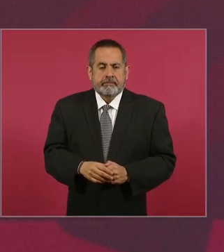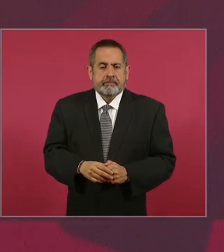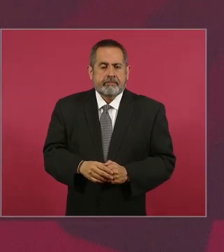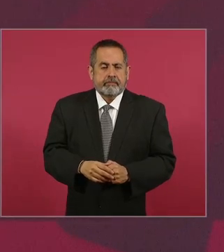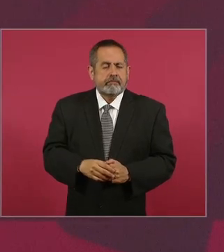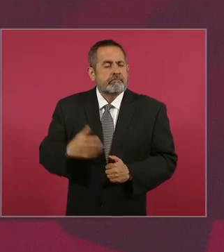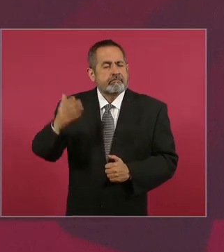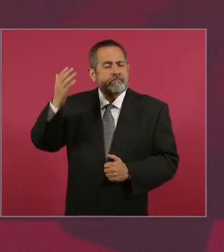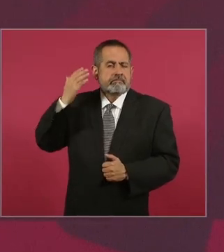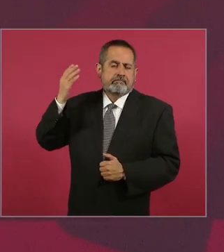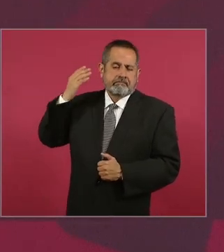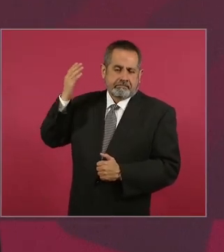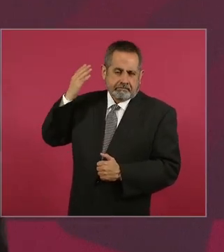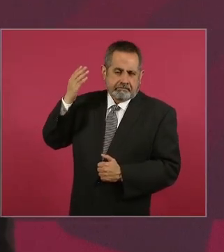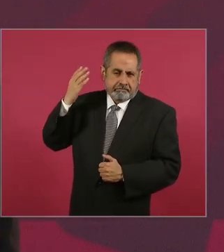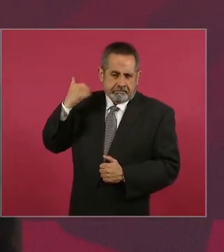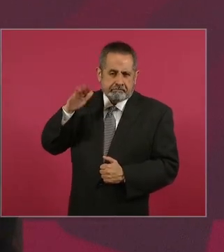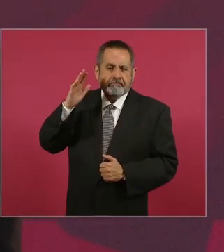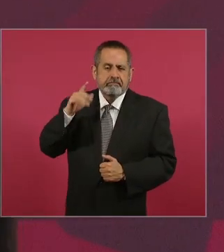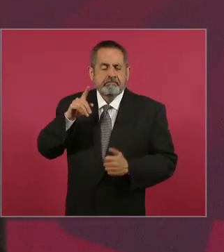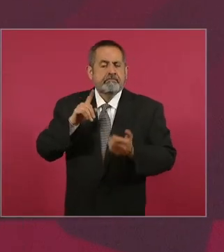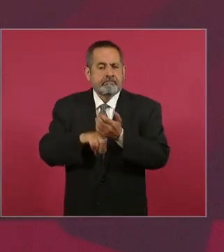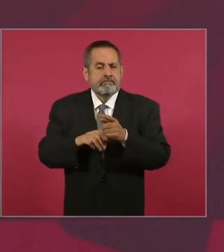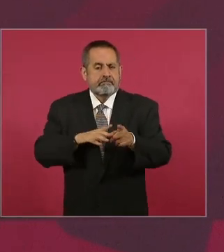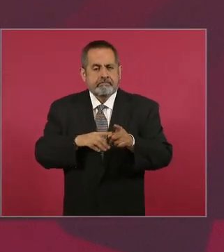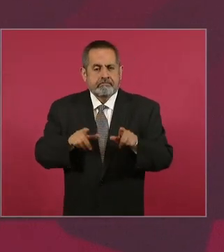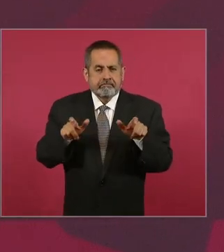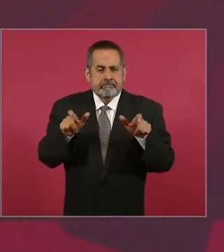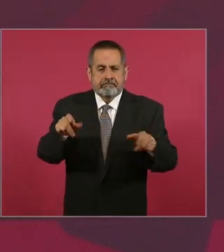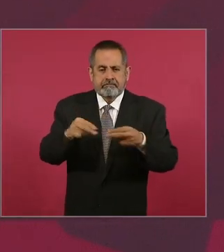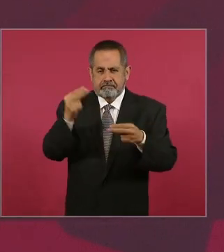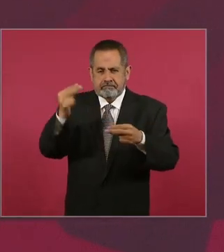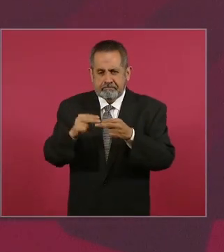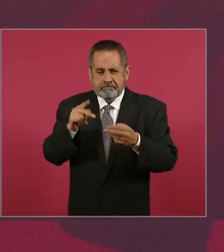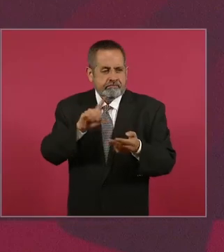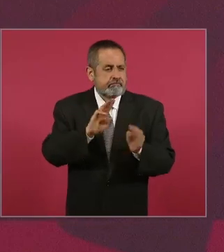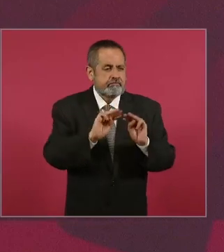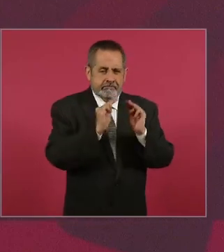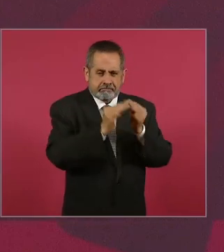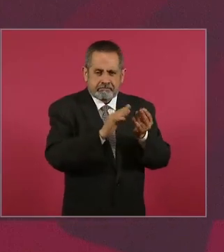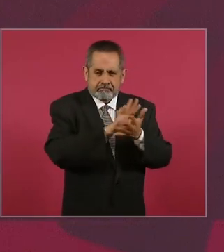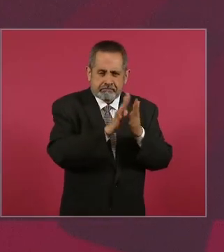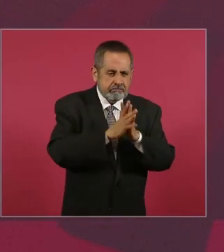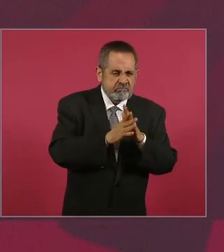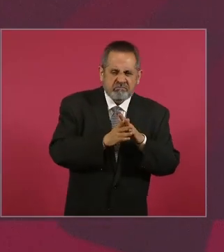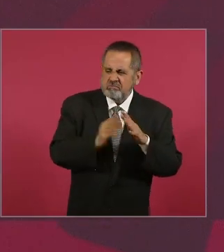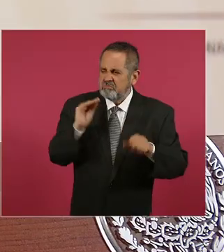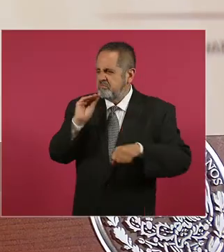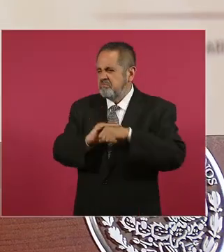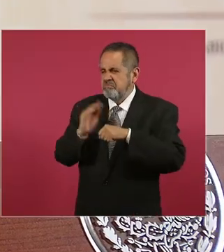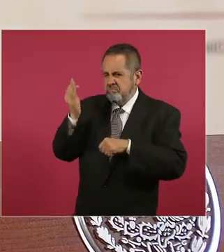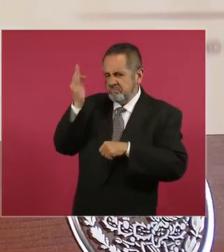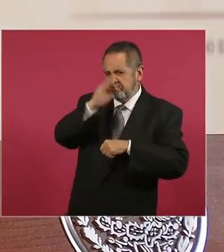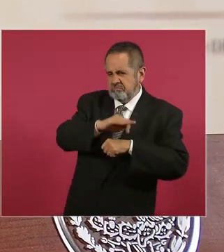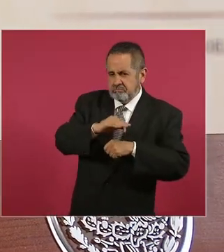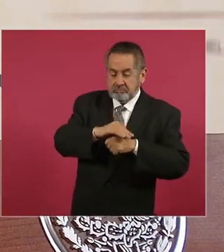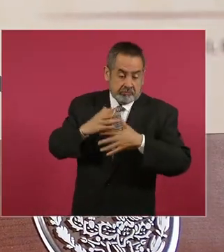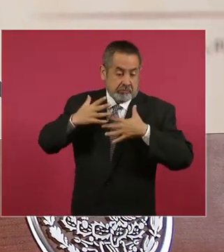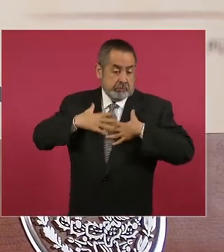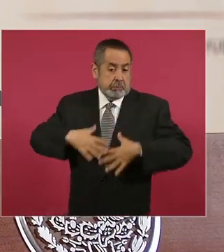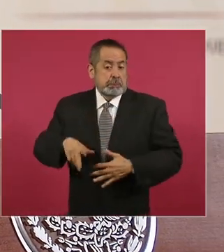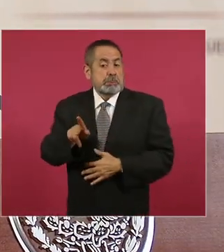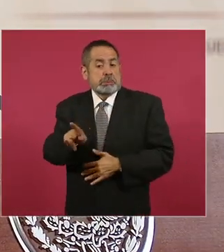otros tiempos habían estos retenes de la delincuencia, incluso hasta con